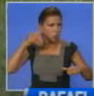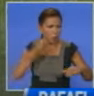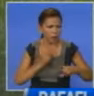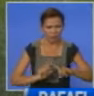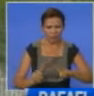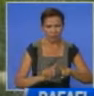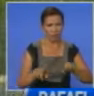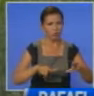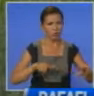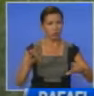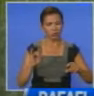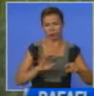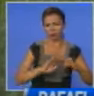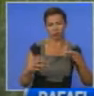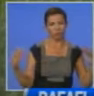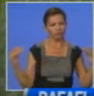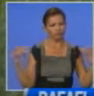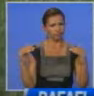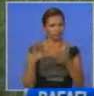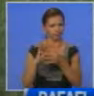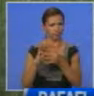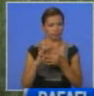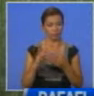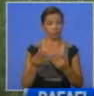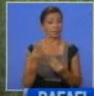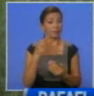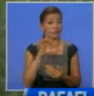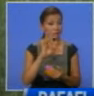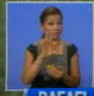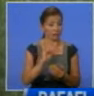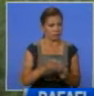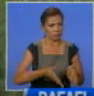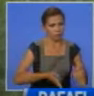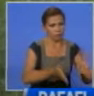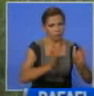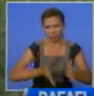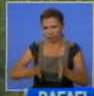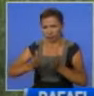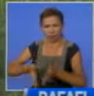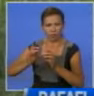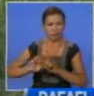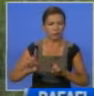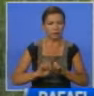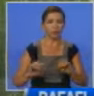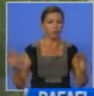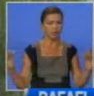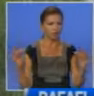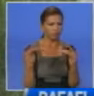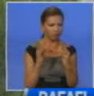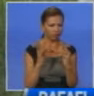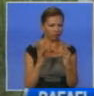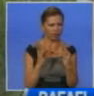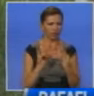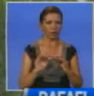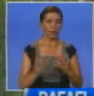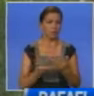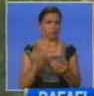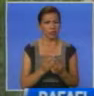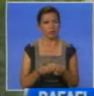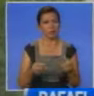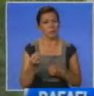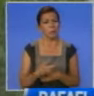4 solo en Morona, más las 3 anteriores, 7 conexiones, Sierra-Amazonía, que en realidad son Costa-Sierra-Amazonía. Y tenemos pues